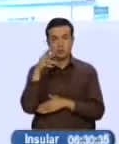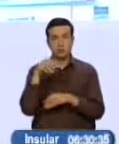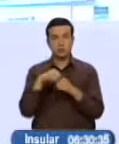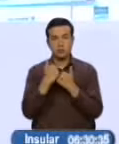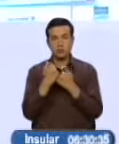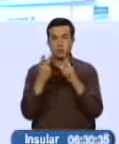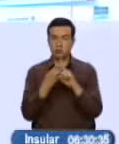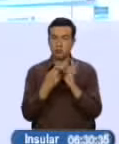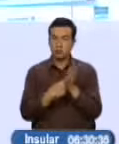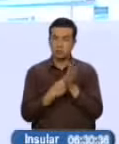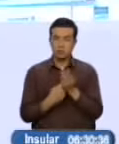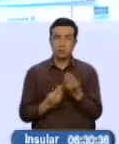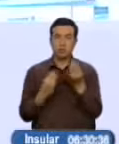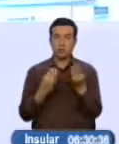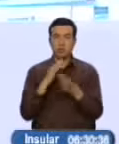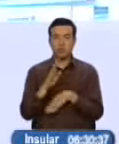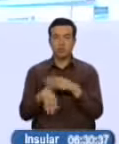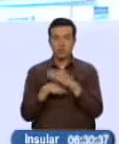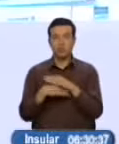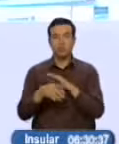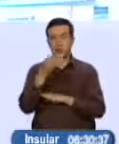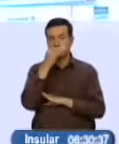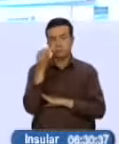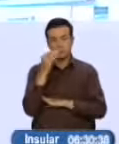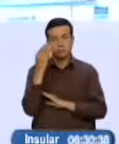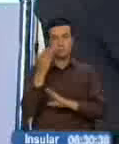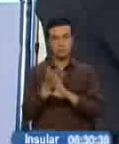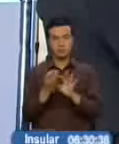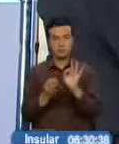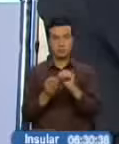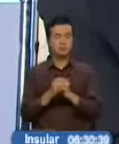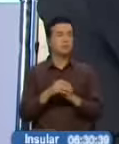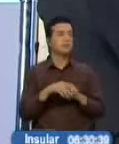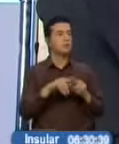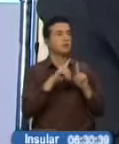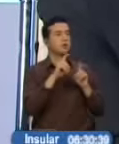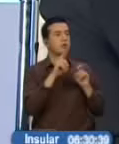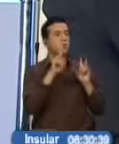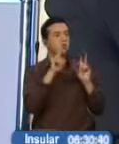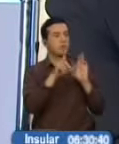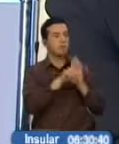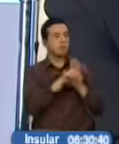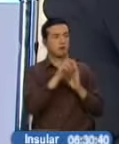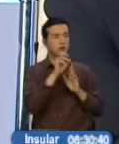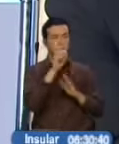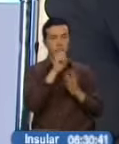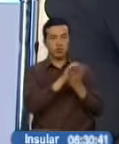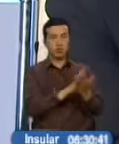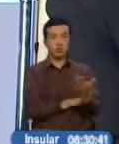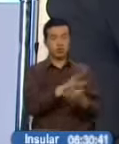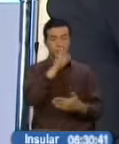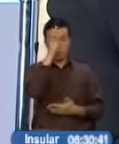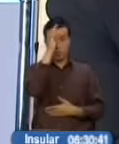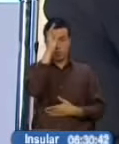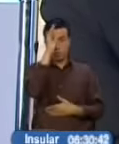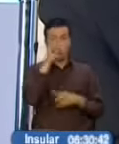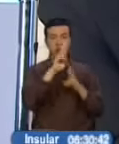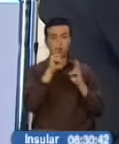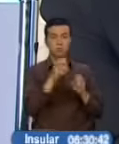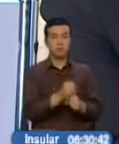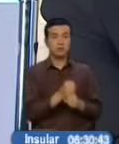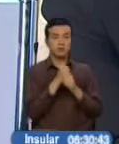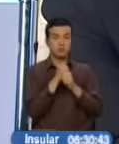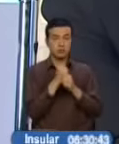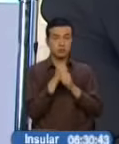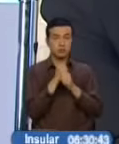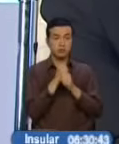un segundo debate, llegue con toda la legitimidad del caso. Ahora, hay otro tema dentro del proyecto de la ley de cultura y tiene que ver con el aseguramiento a los